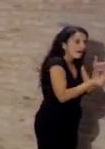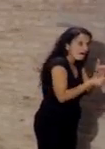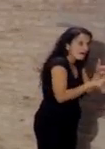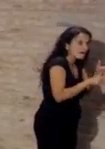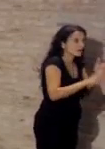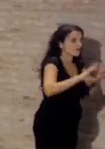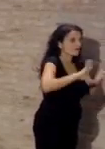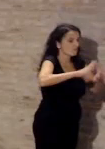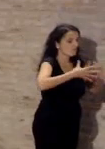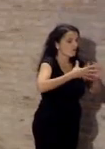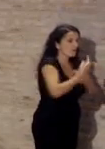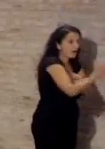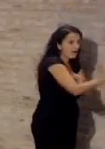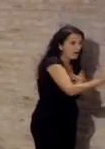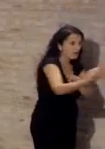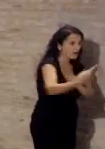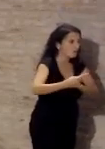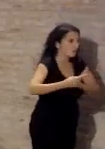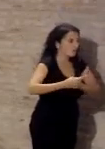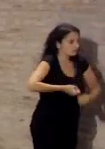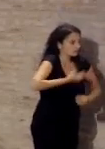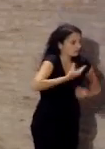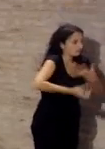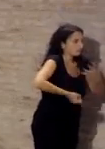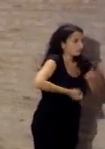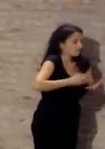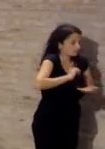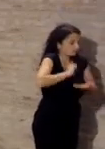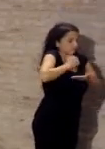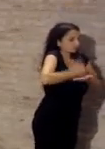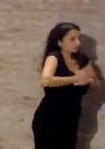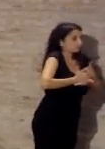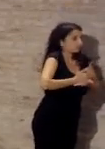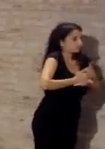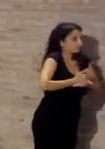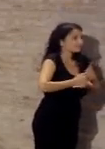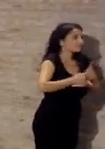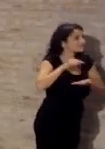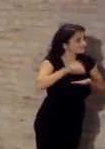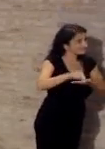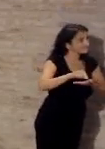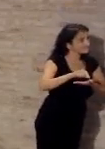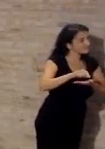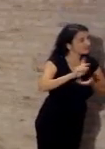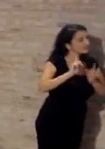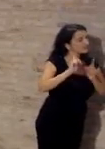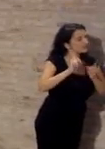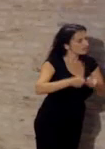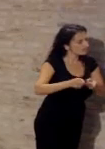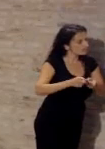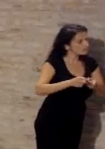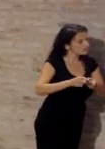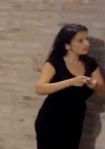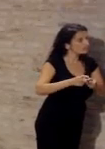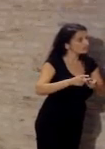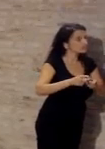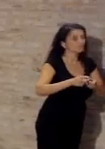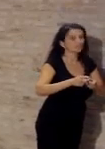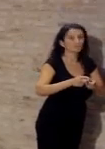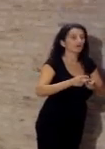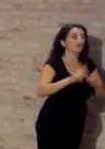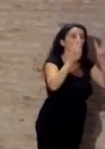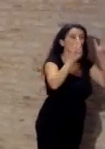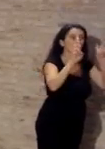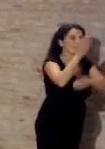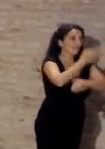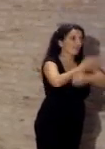género a las formas de ser de sentir de existir y aún así esta misma Reproduce que todo lo